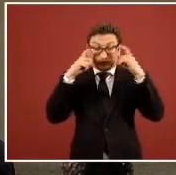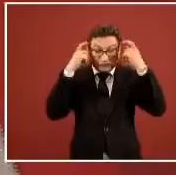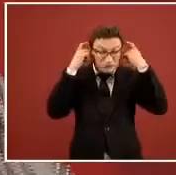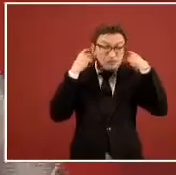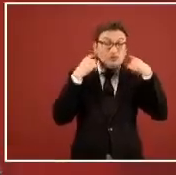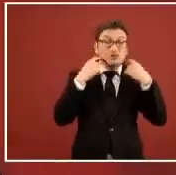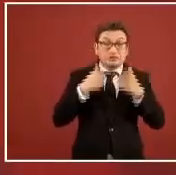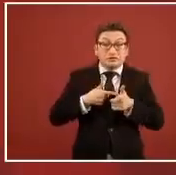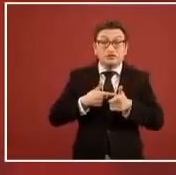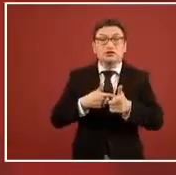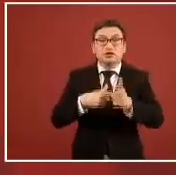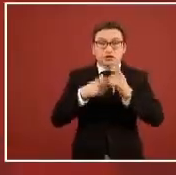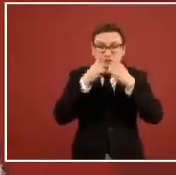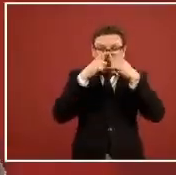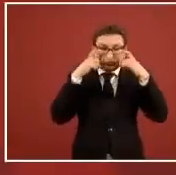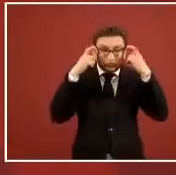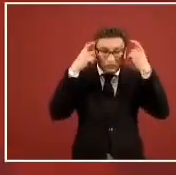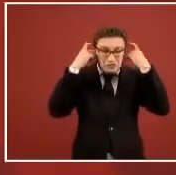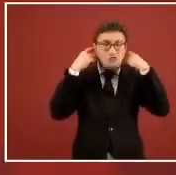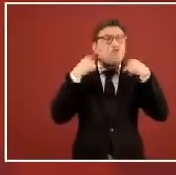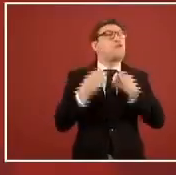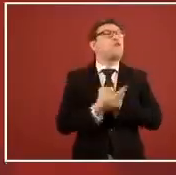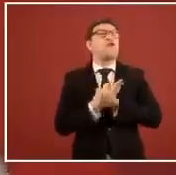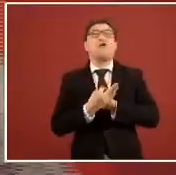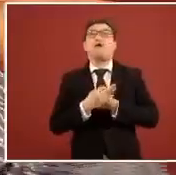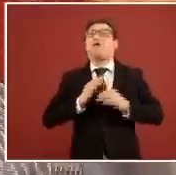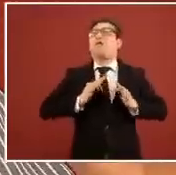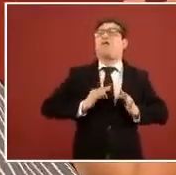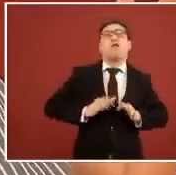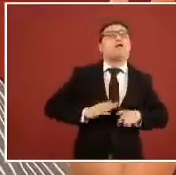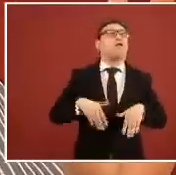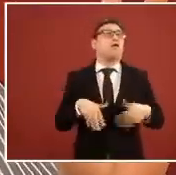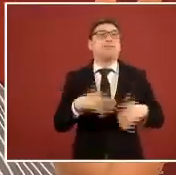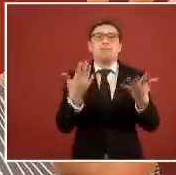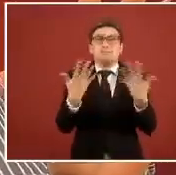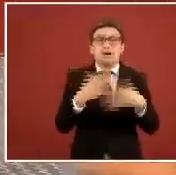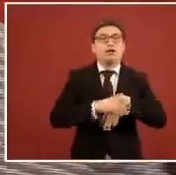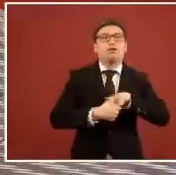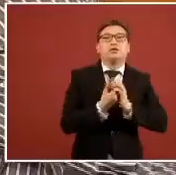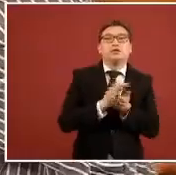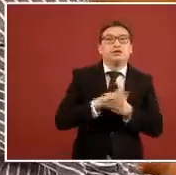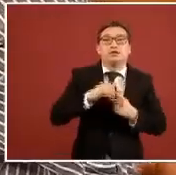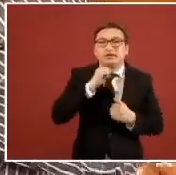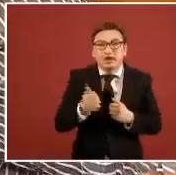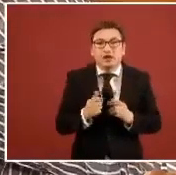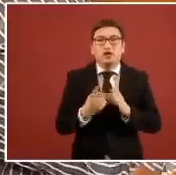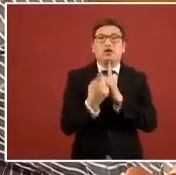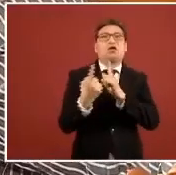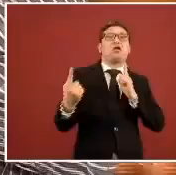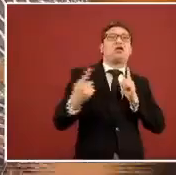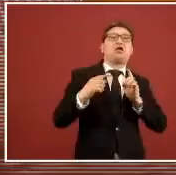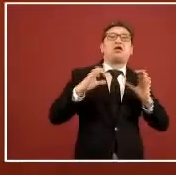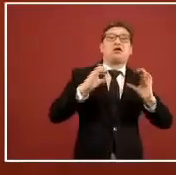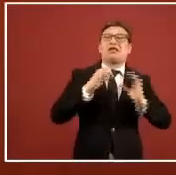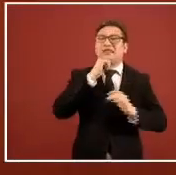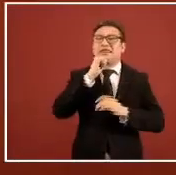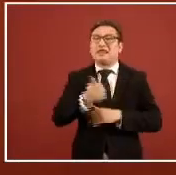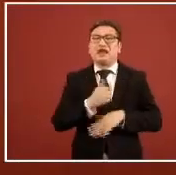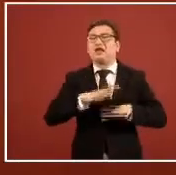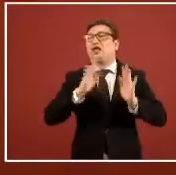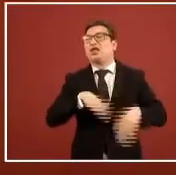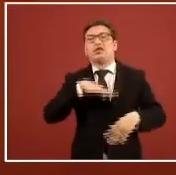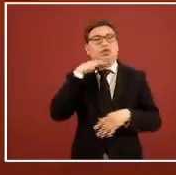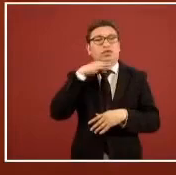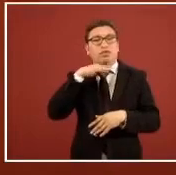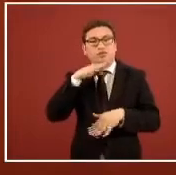es: siento que estoy protegido porque tengo el cubrebocas, ya no me lavo las manos, ya no cuido su sana distancia, y etcétera,